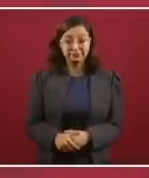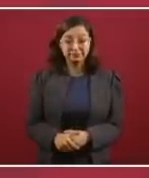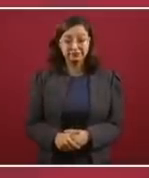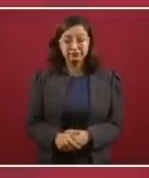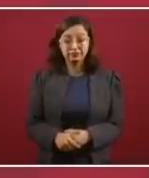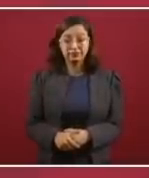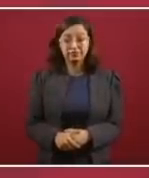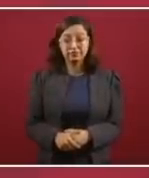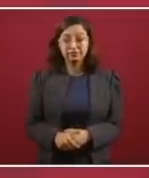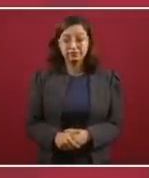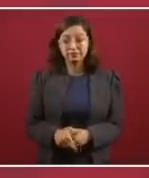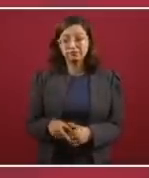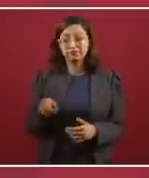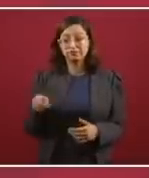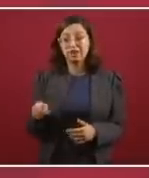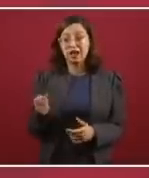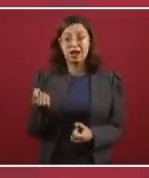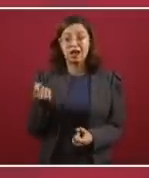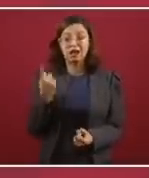Por el pase